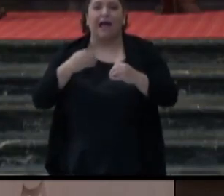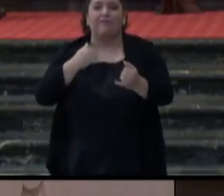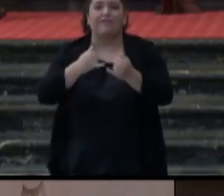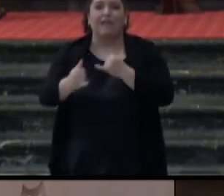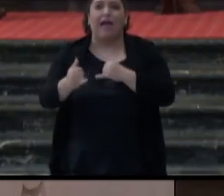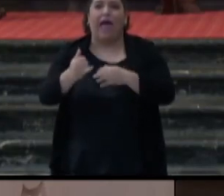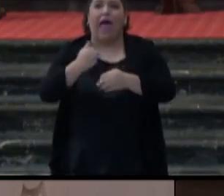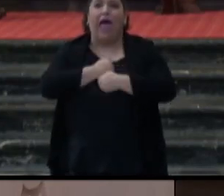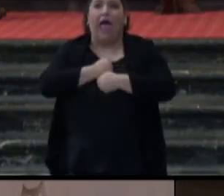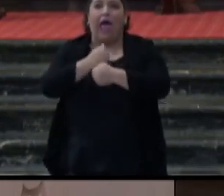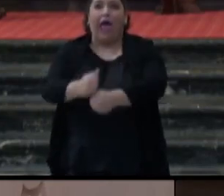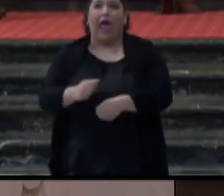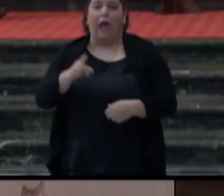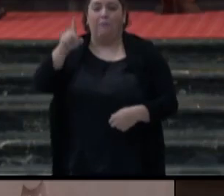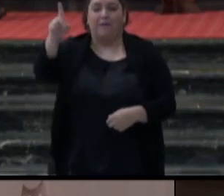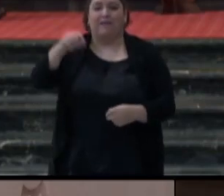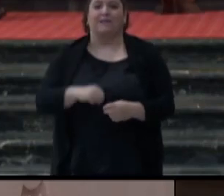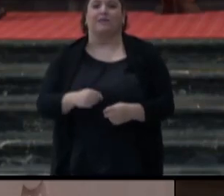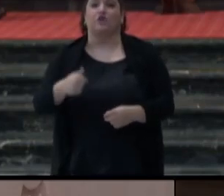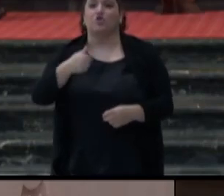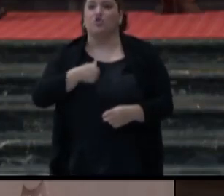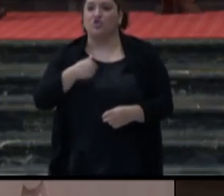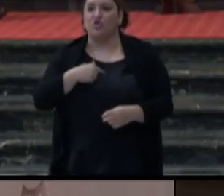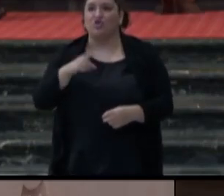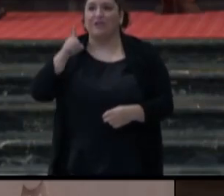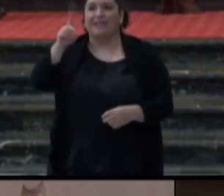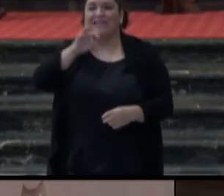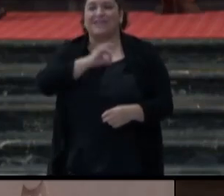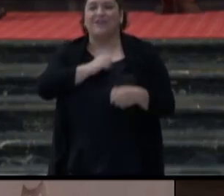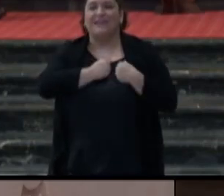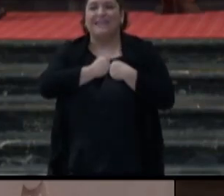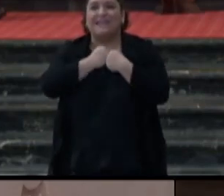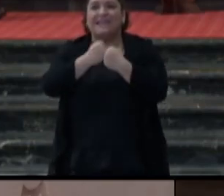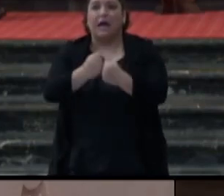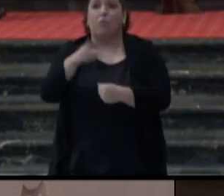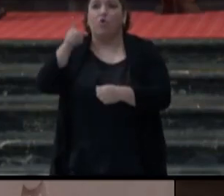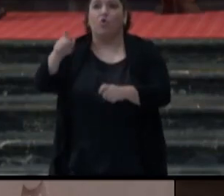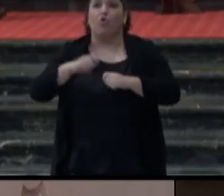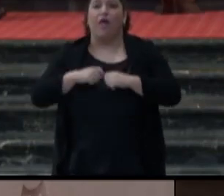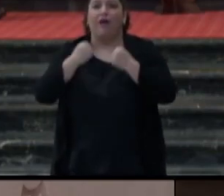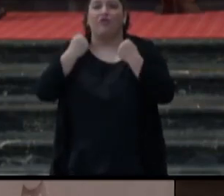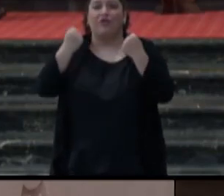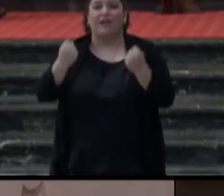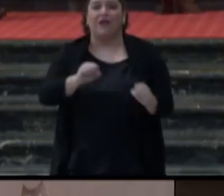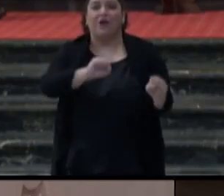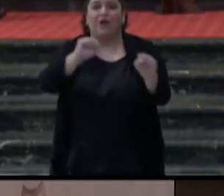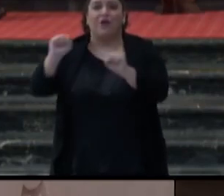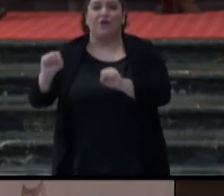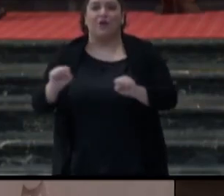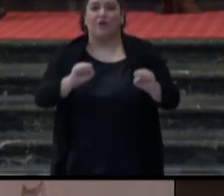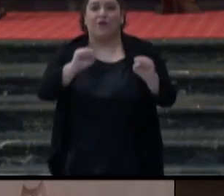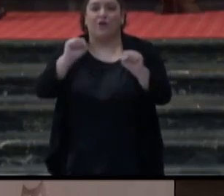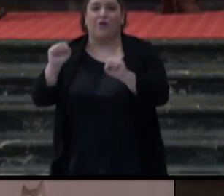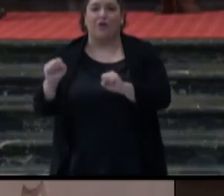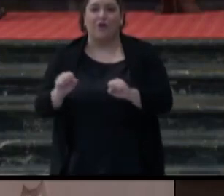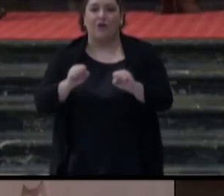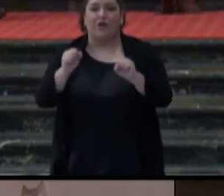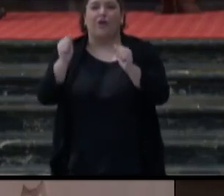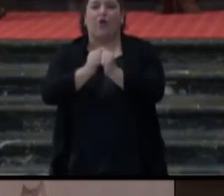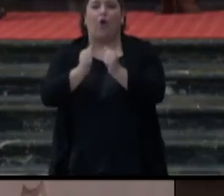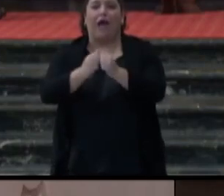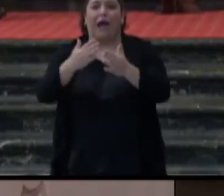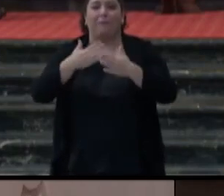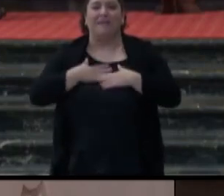amarte tú yo te amo Señor tú eres mi fortaleza mi escudo mi protector roca mía